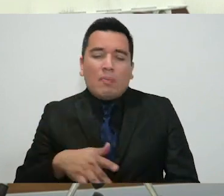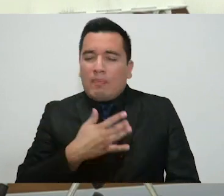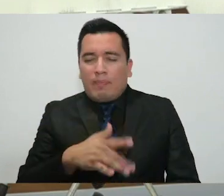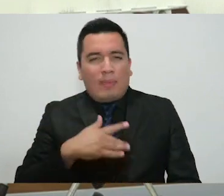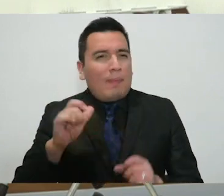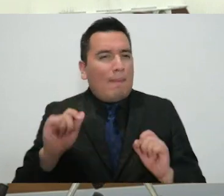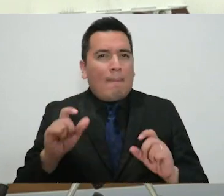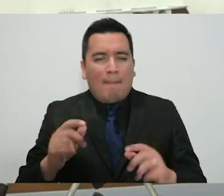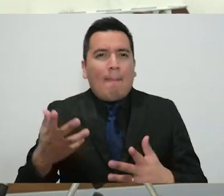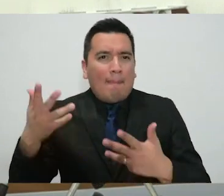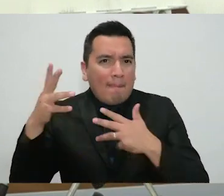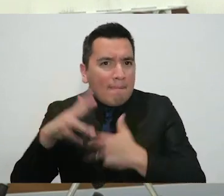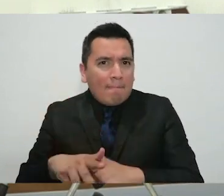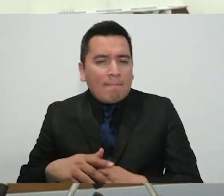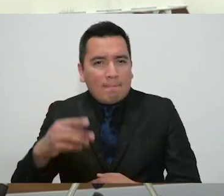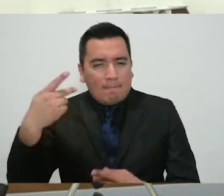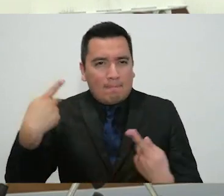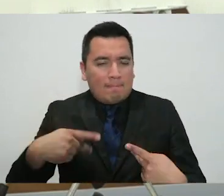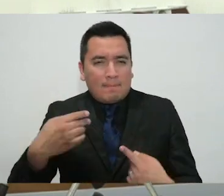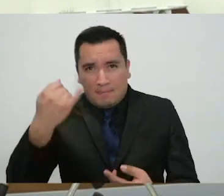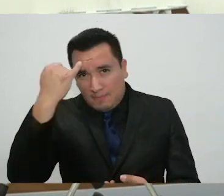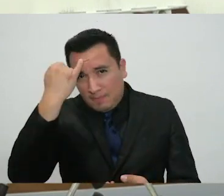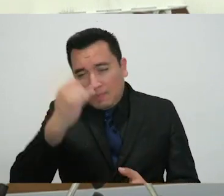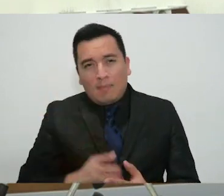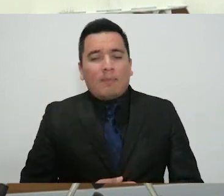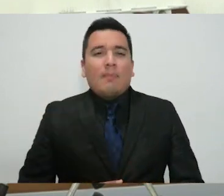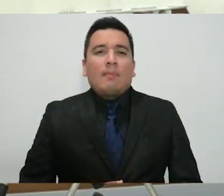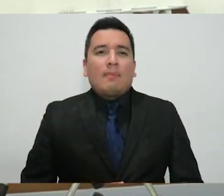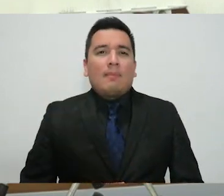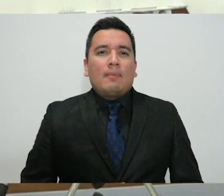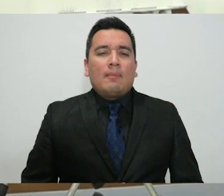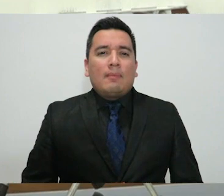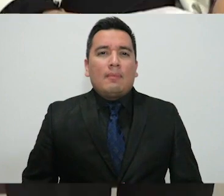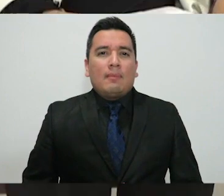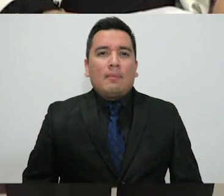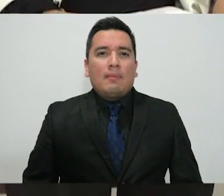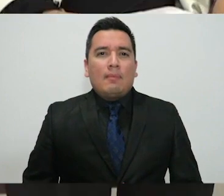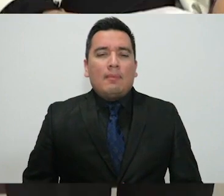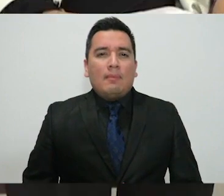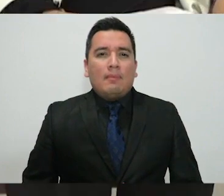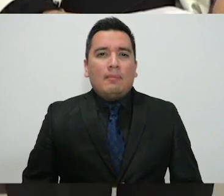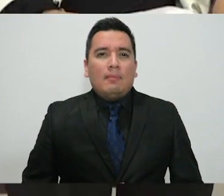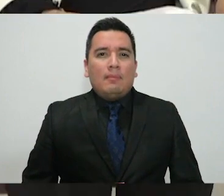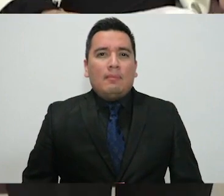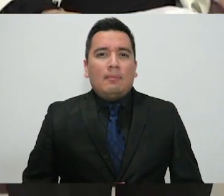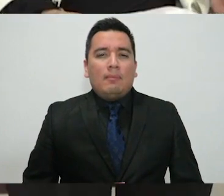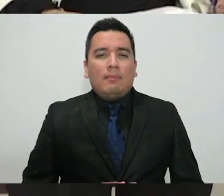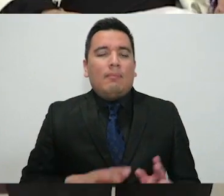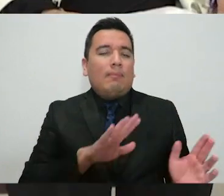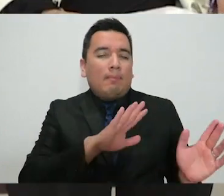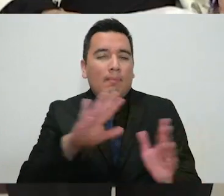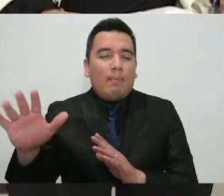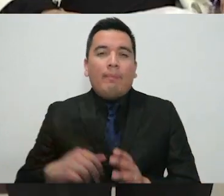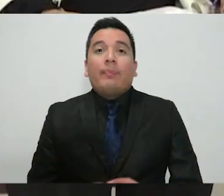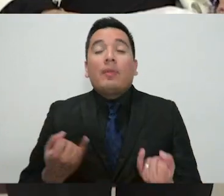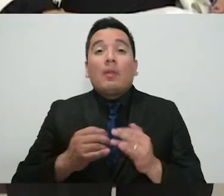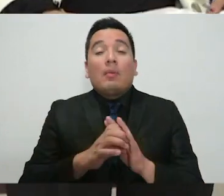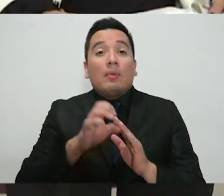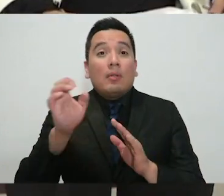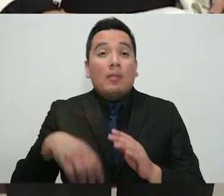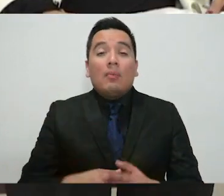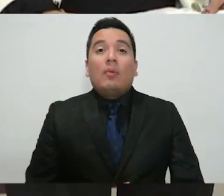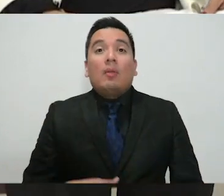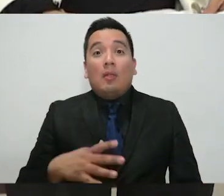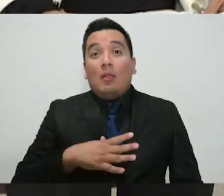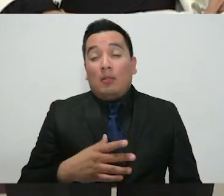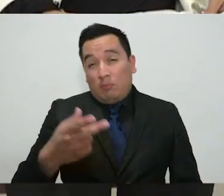que acompañen a los órganos electorales. Una más es también derivado de una